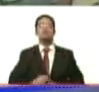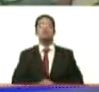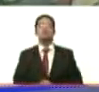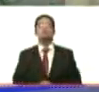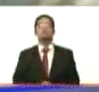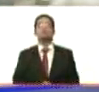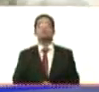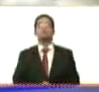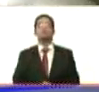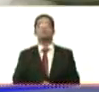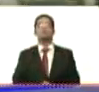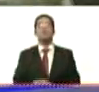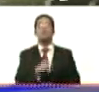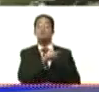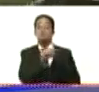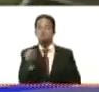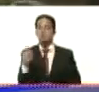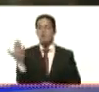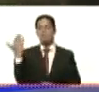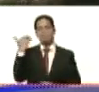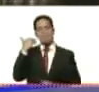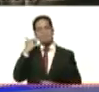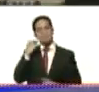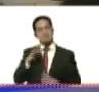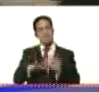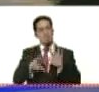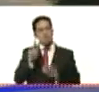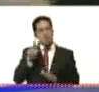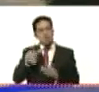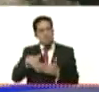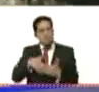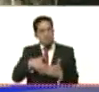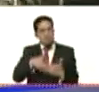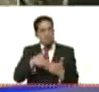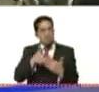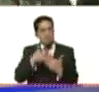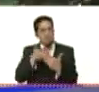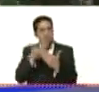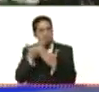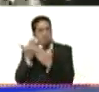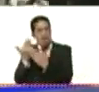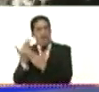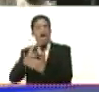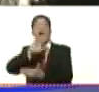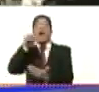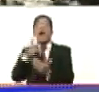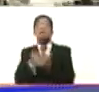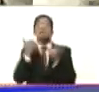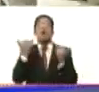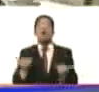Y la vigilia que ustedes tienen desde las 12 de la madrugada, desde la 1 de la mañana.